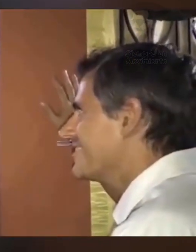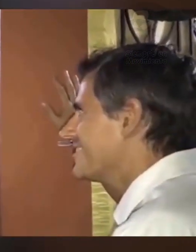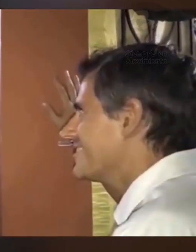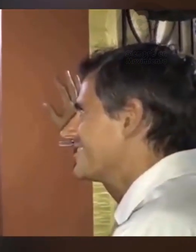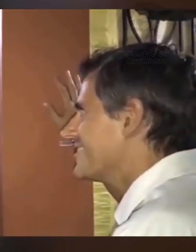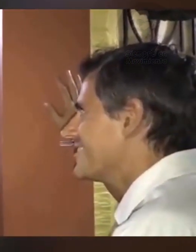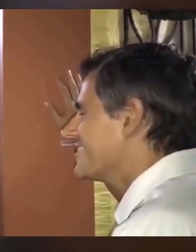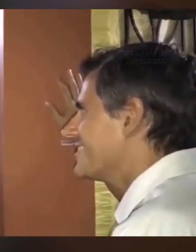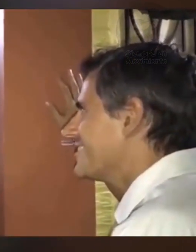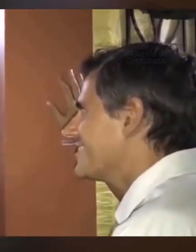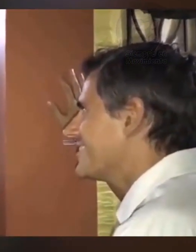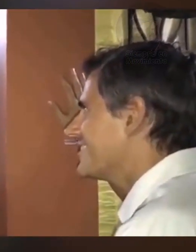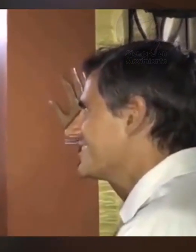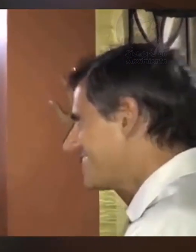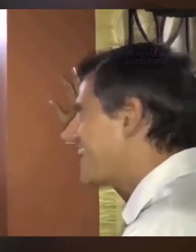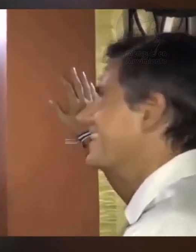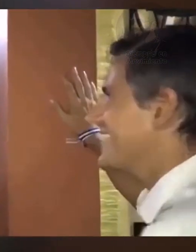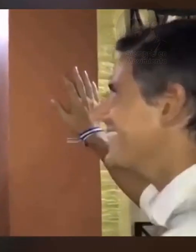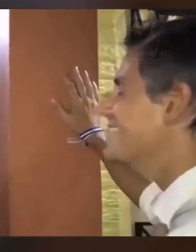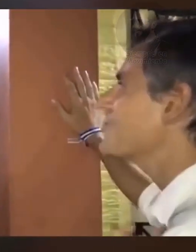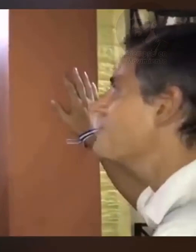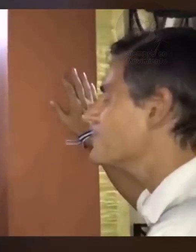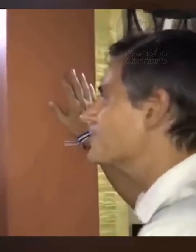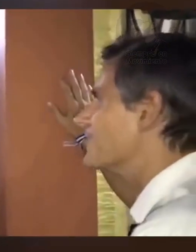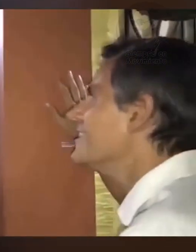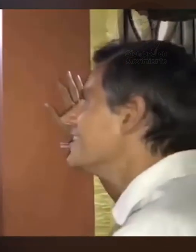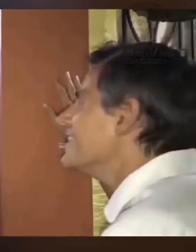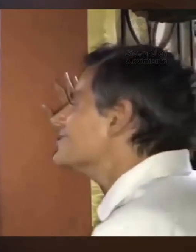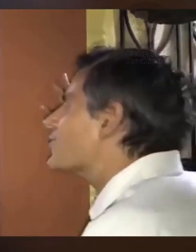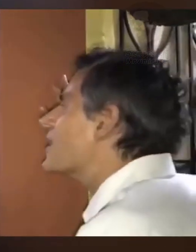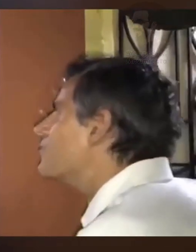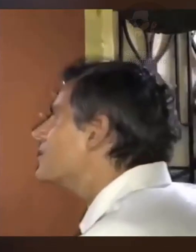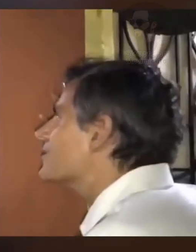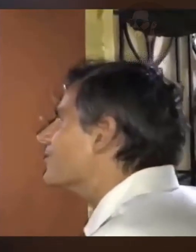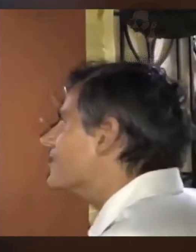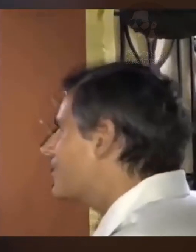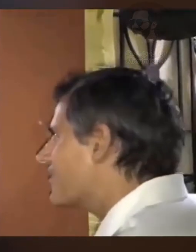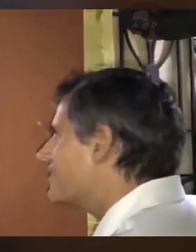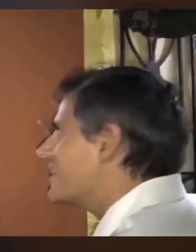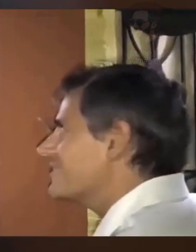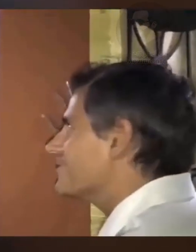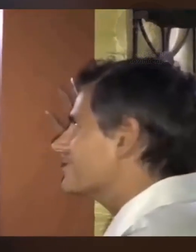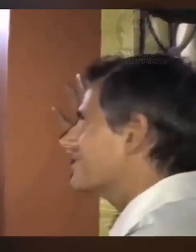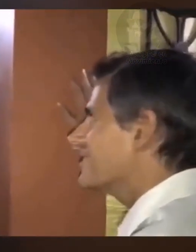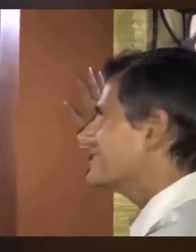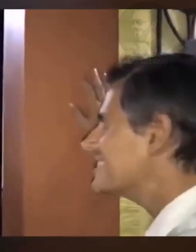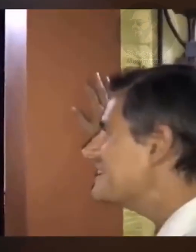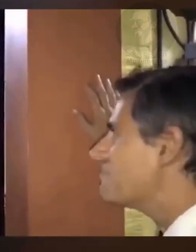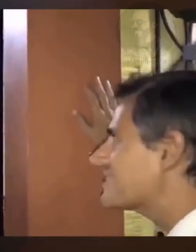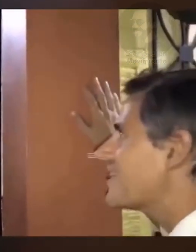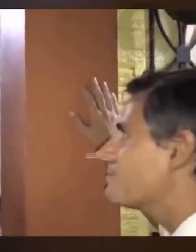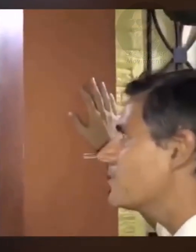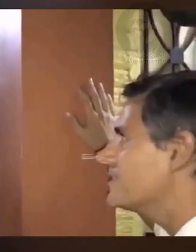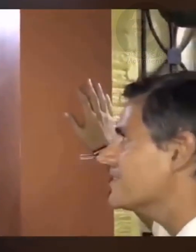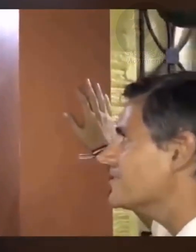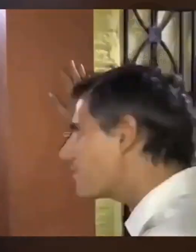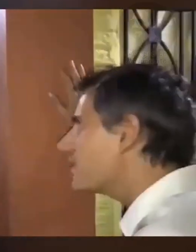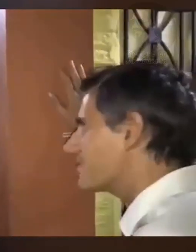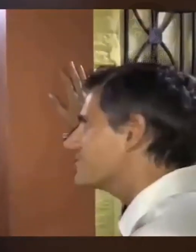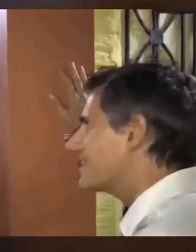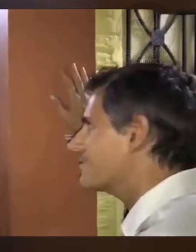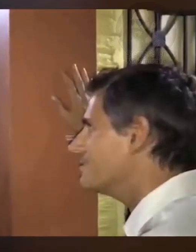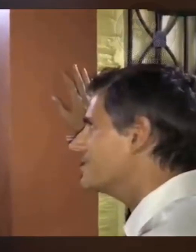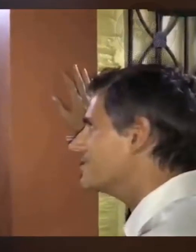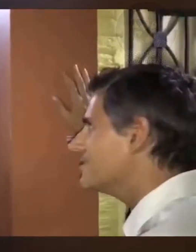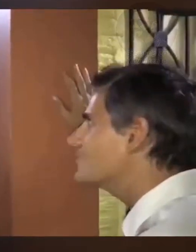hecho yo? Sí, pero que es anoche, le. Danos no, chance, huevo. Hombre, Jerote. Ya estamos en las últimas, yo. Hombre. Se nos el paro, hombre. Regalarnos un